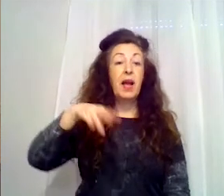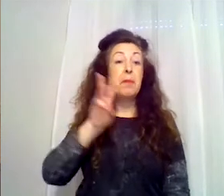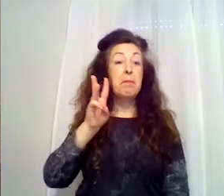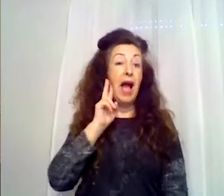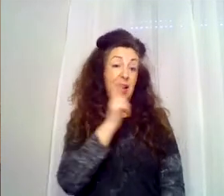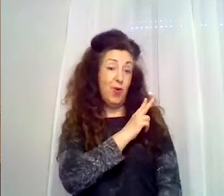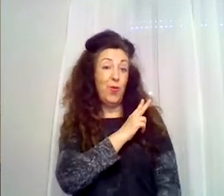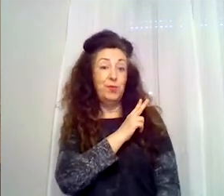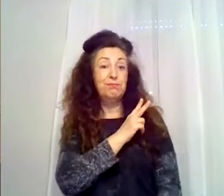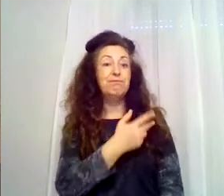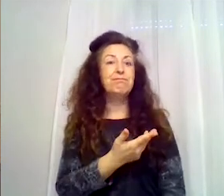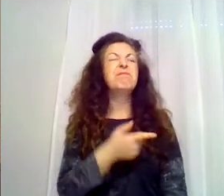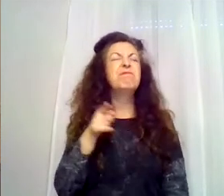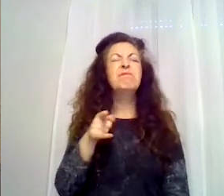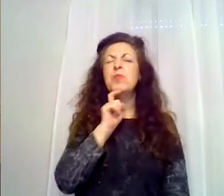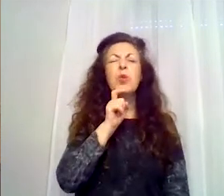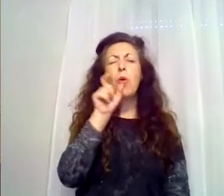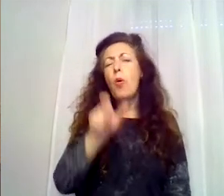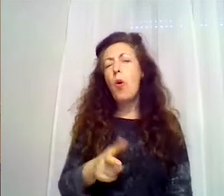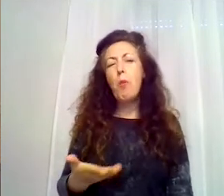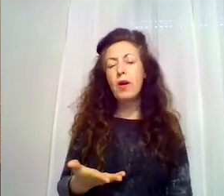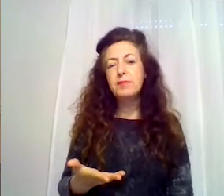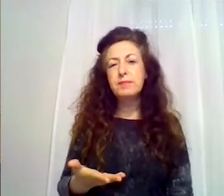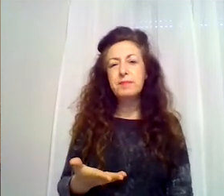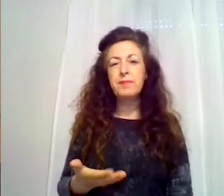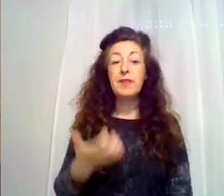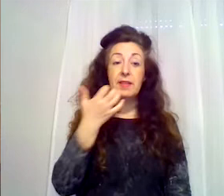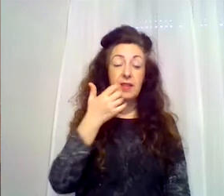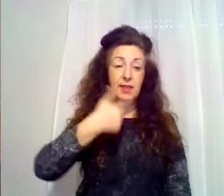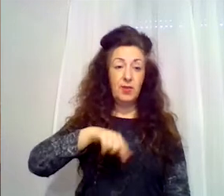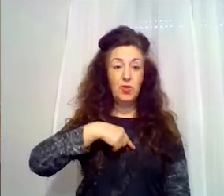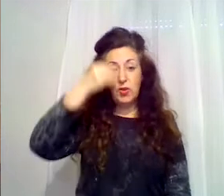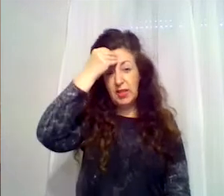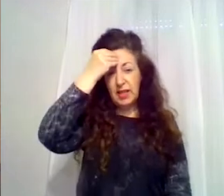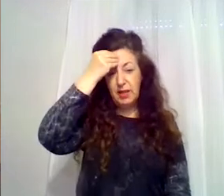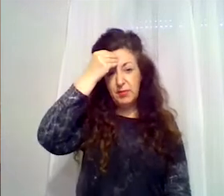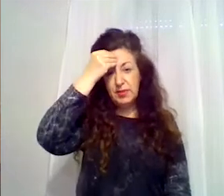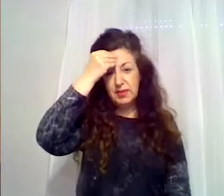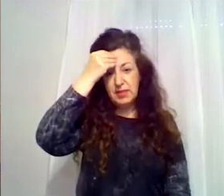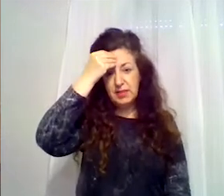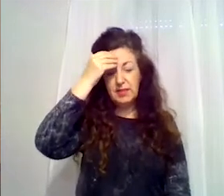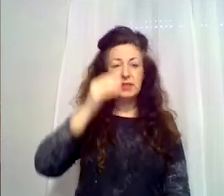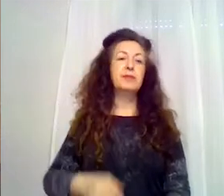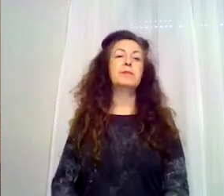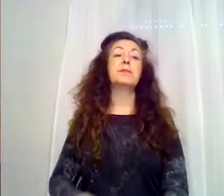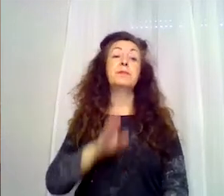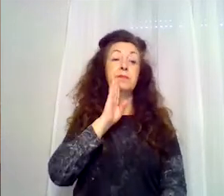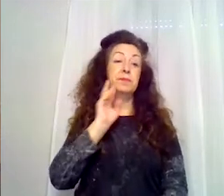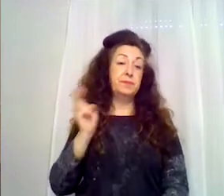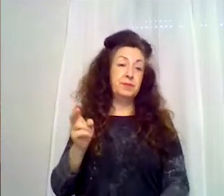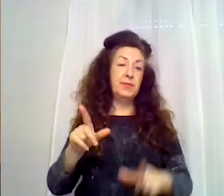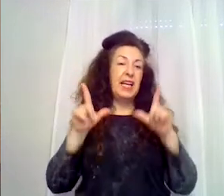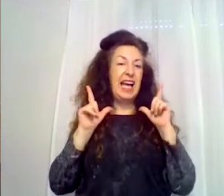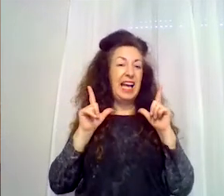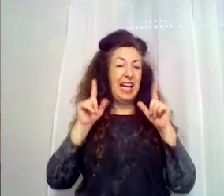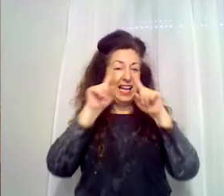que entendemos por poesía. Entonces, encontramos a Marlowe, un hombre que sabe latín, un hombre que está metido en la